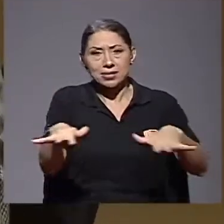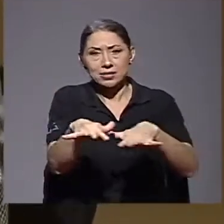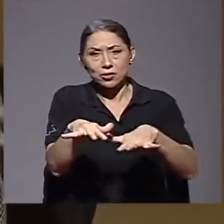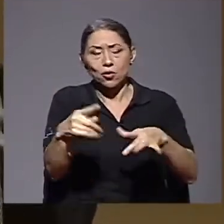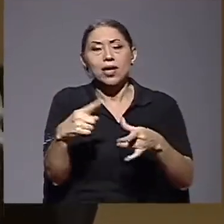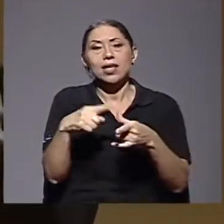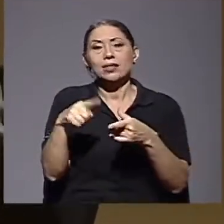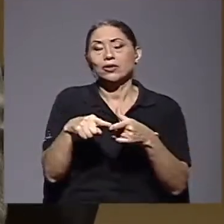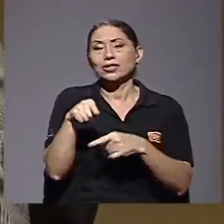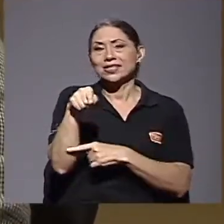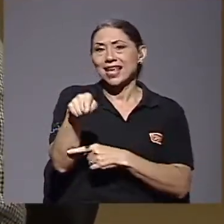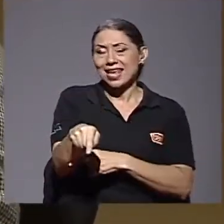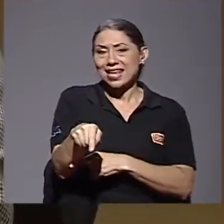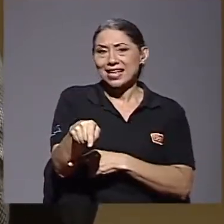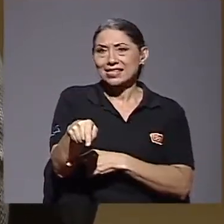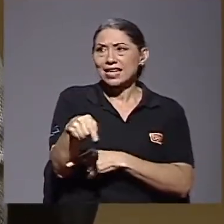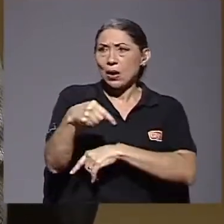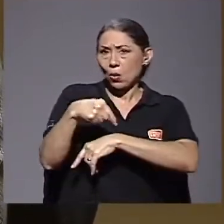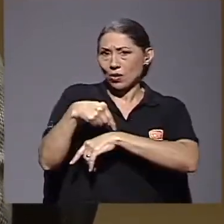de